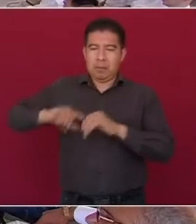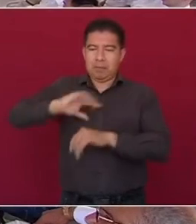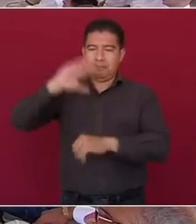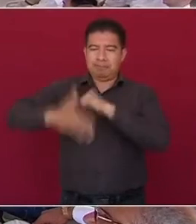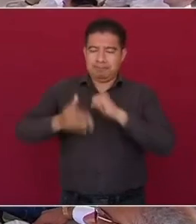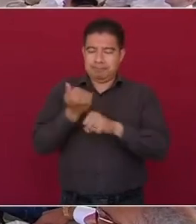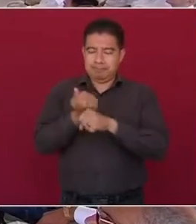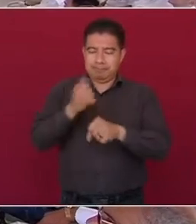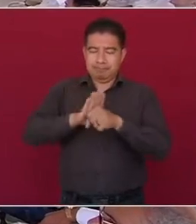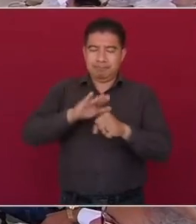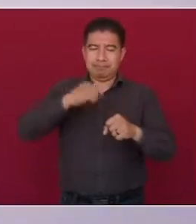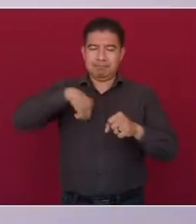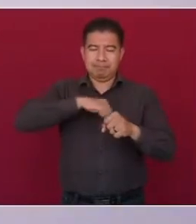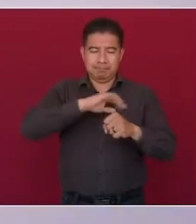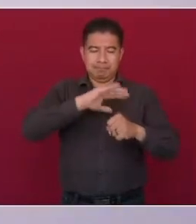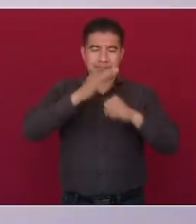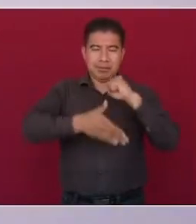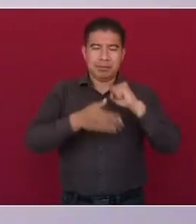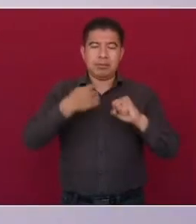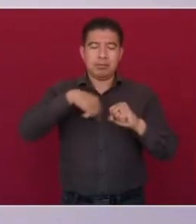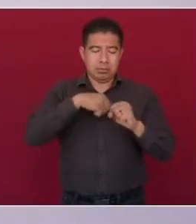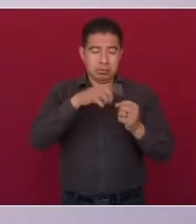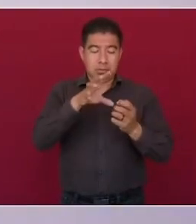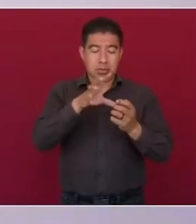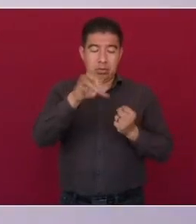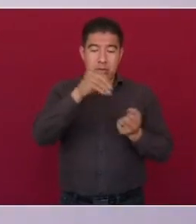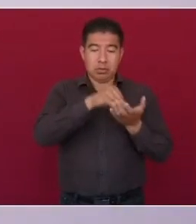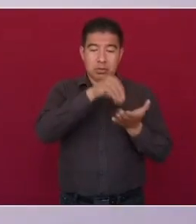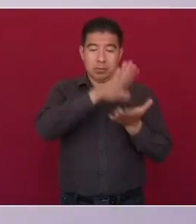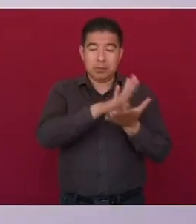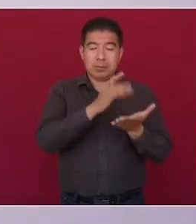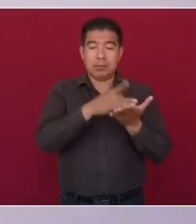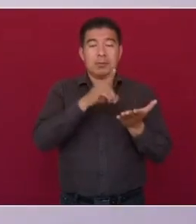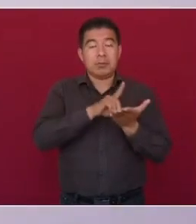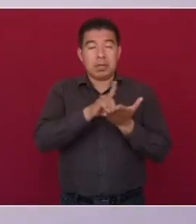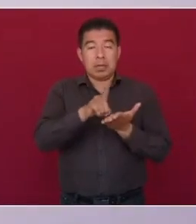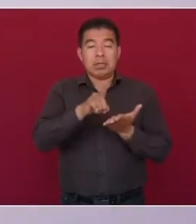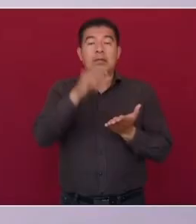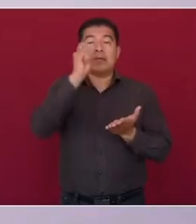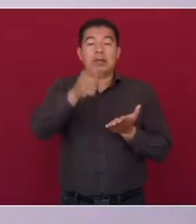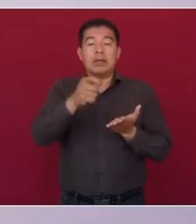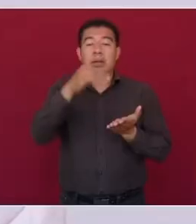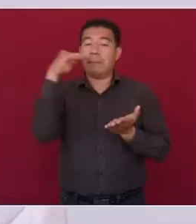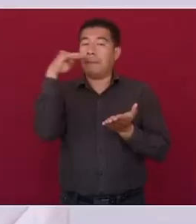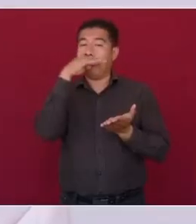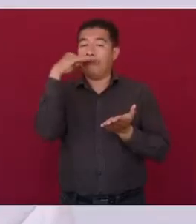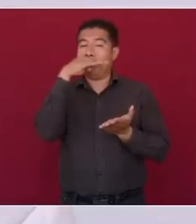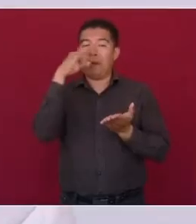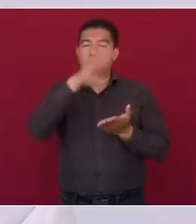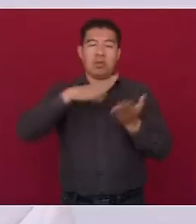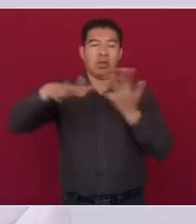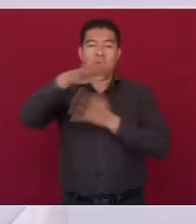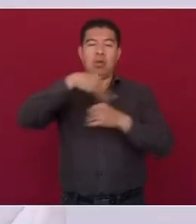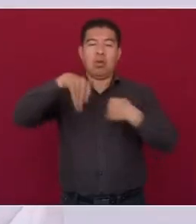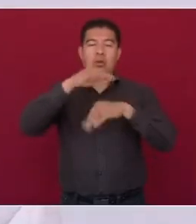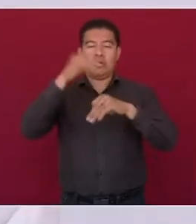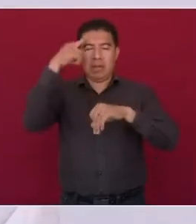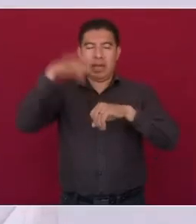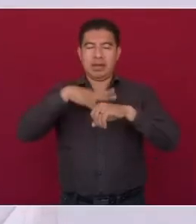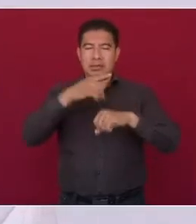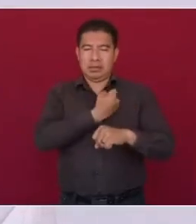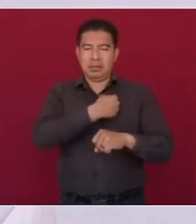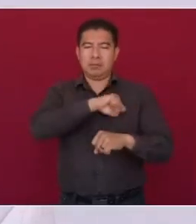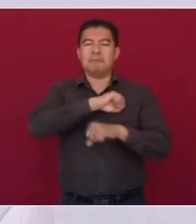haremos realidad el mandato constitucional del derecho gratuito y universal a la salud.